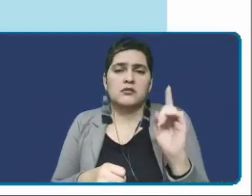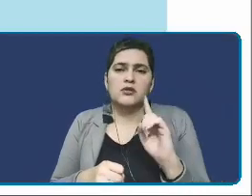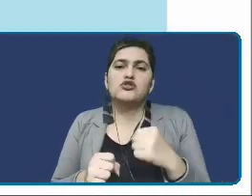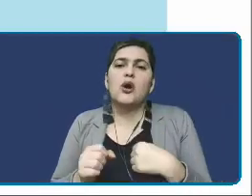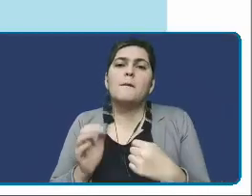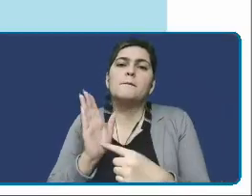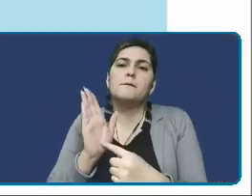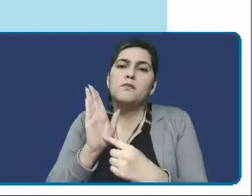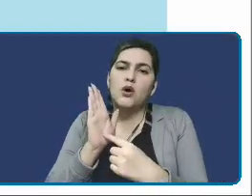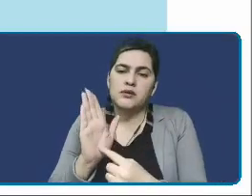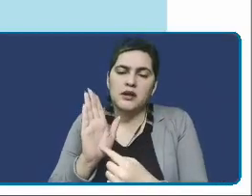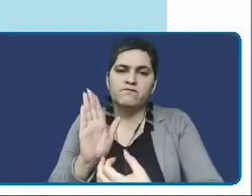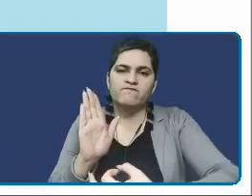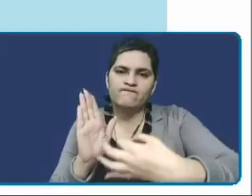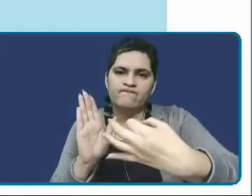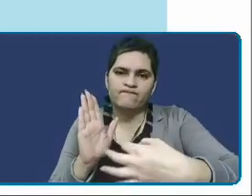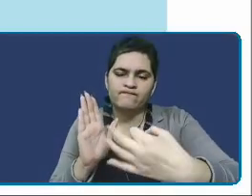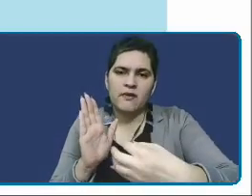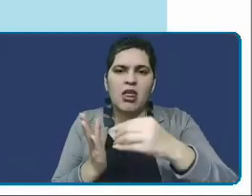con datos